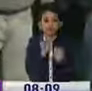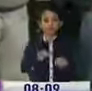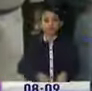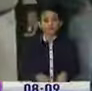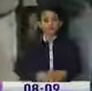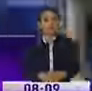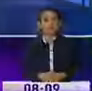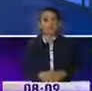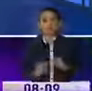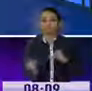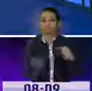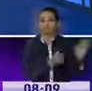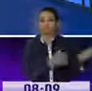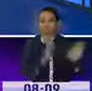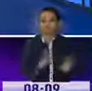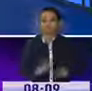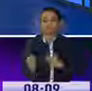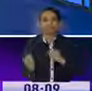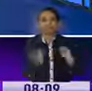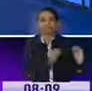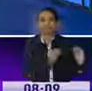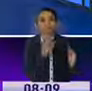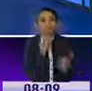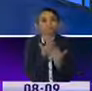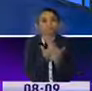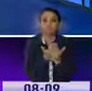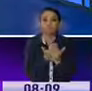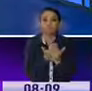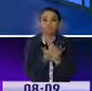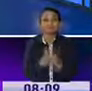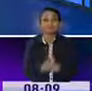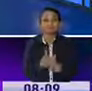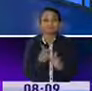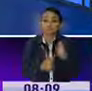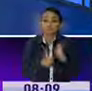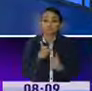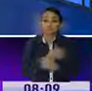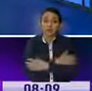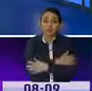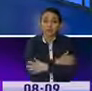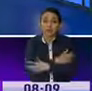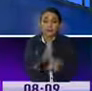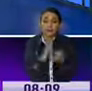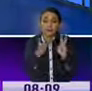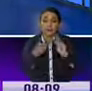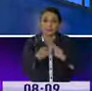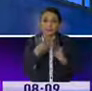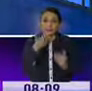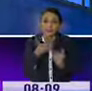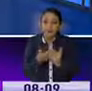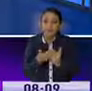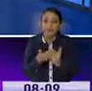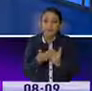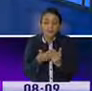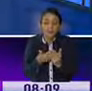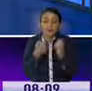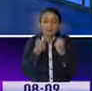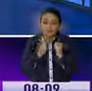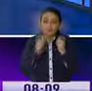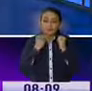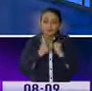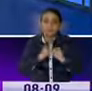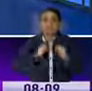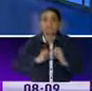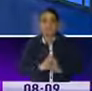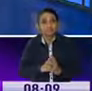En el olvido, eso es en el olvido, realmente viviendo en el olvido, serios problemas. Mándenle un abrazo a los vecinos, diles que vamos a tratar de hacer lo posible. Y vamos